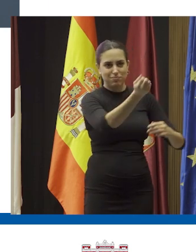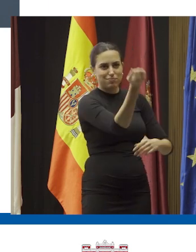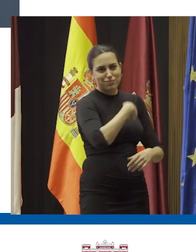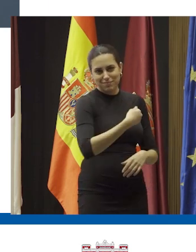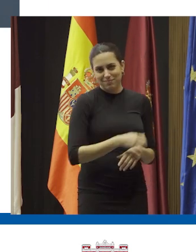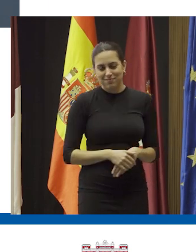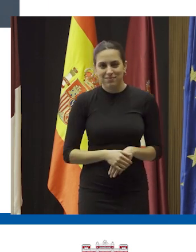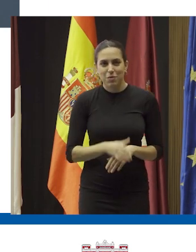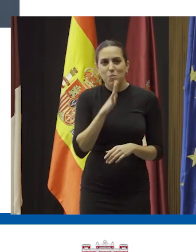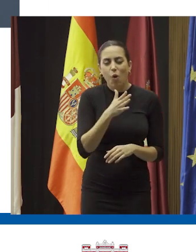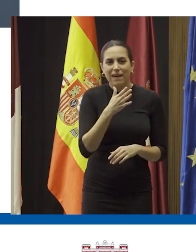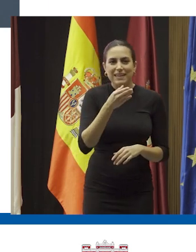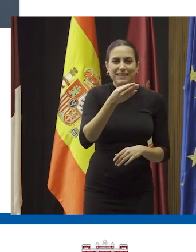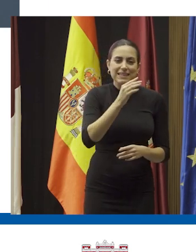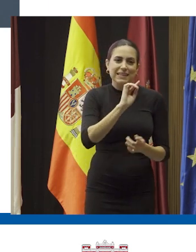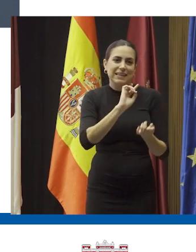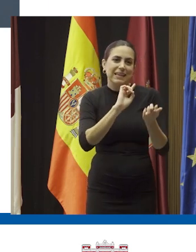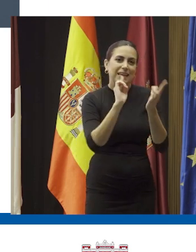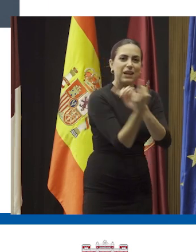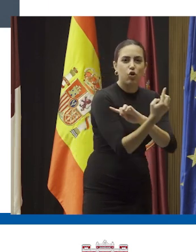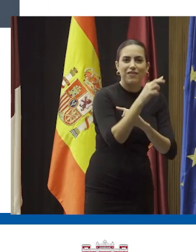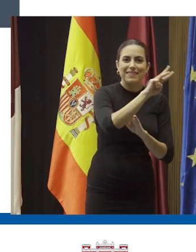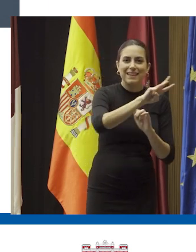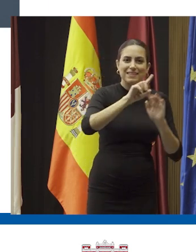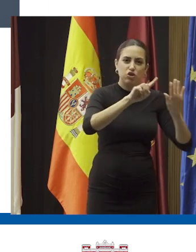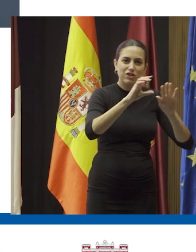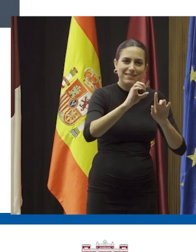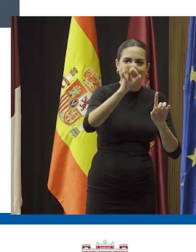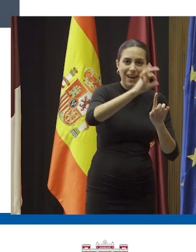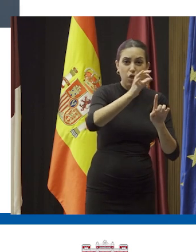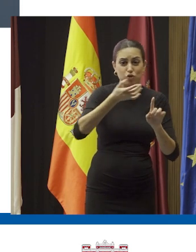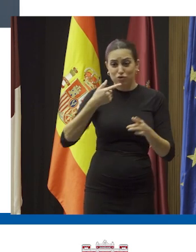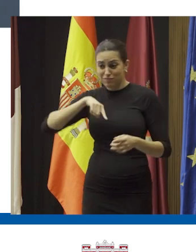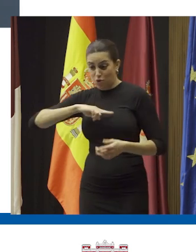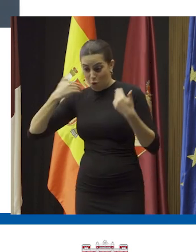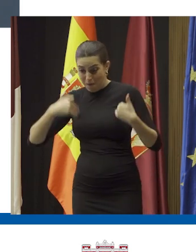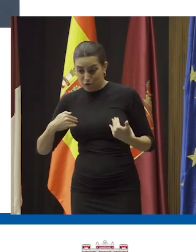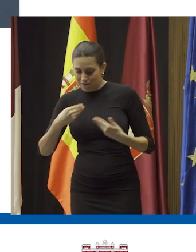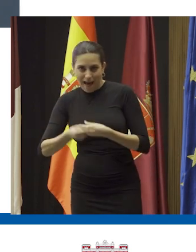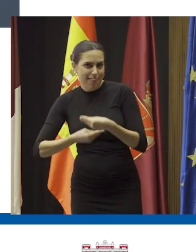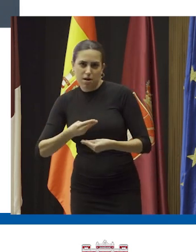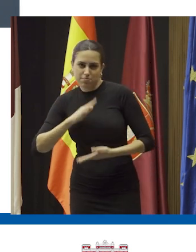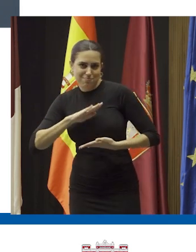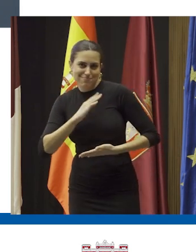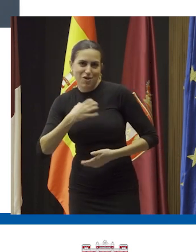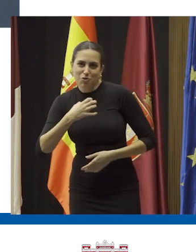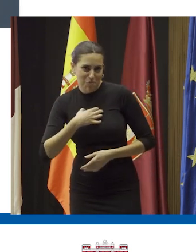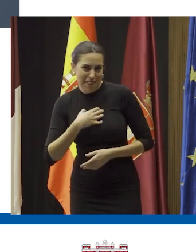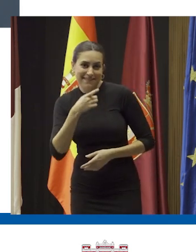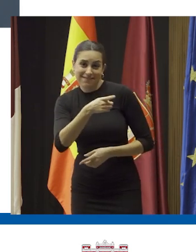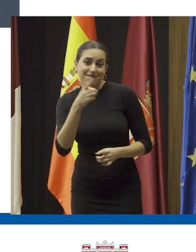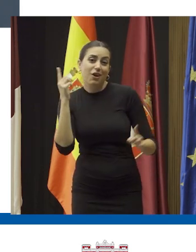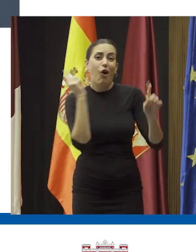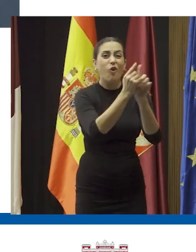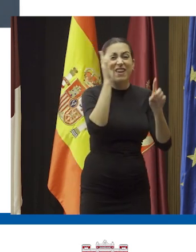giro de 360 grados, cosa que la mano humana no puede hacer. Por tanto, esto contradice al viejo